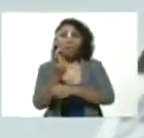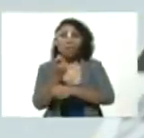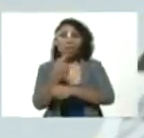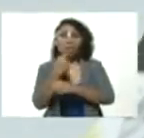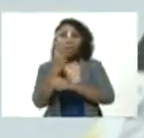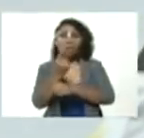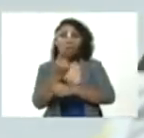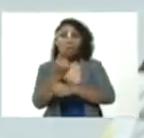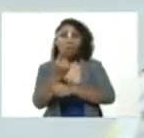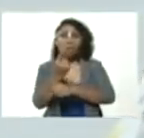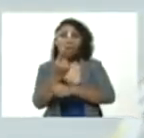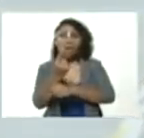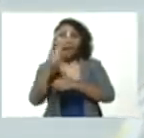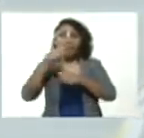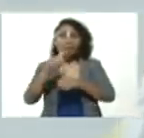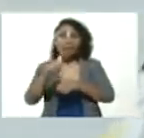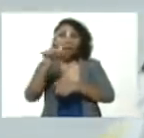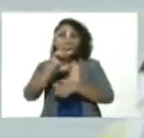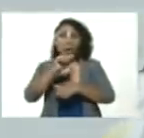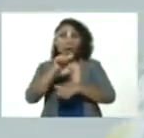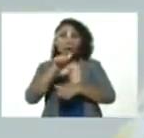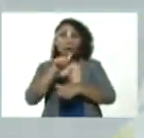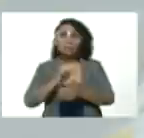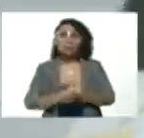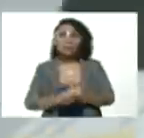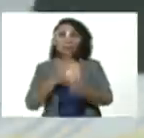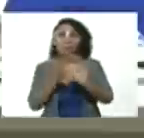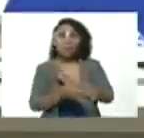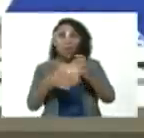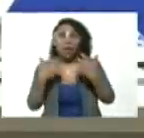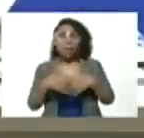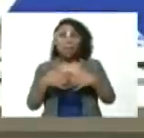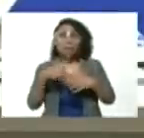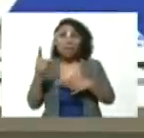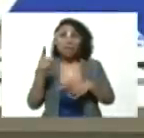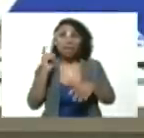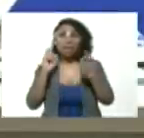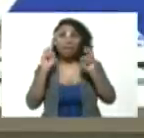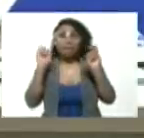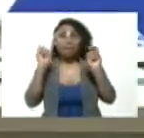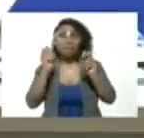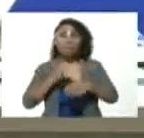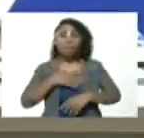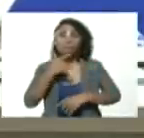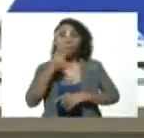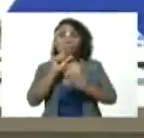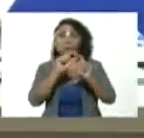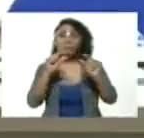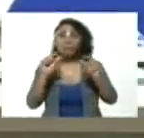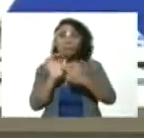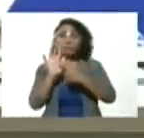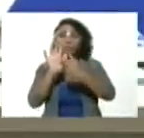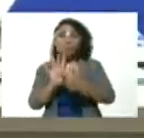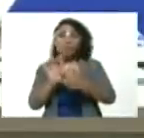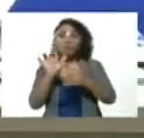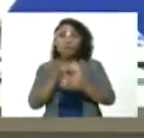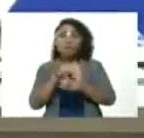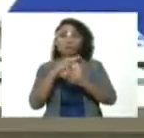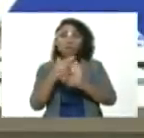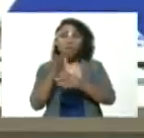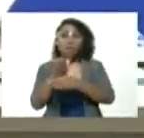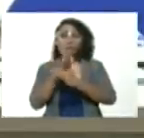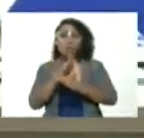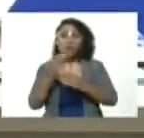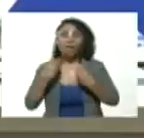a Hidrocapital, la empresa. Entre las causas que han propiciado retraso, podemos citar la situación de bloqueo